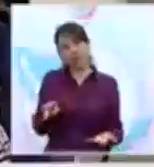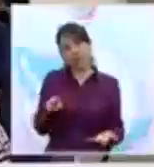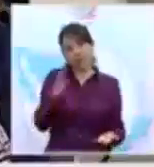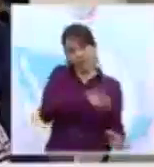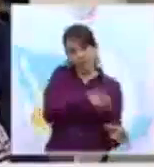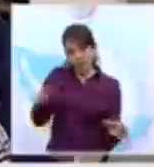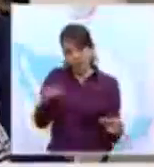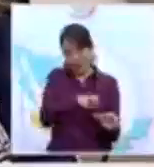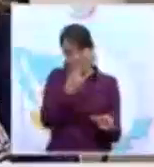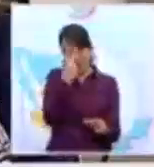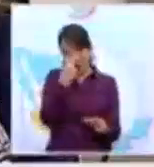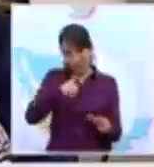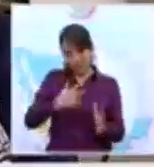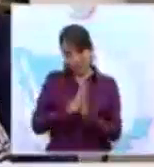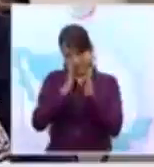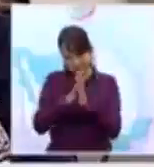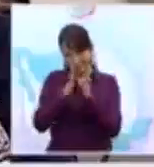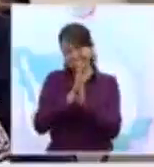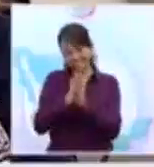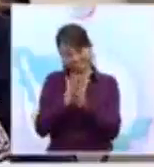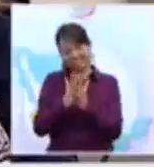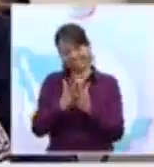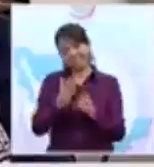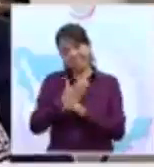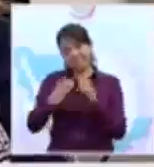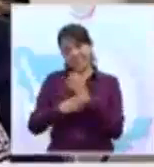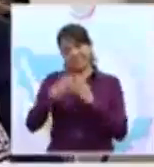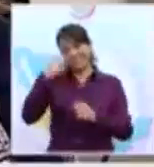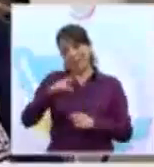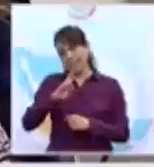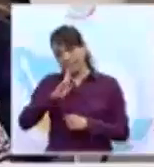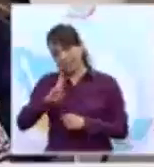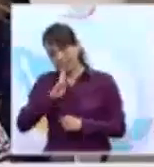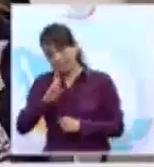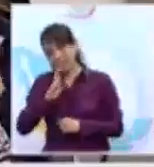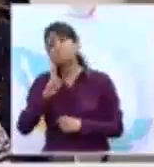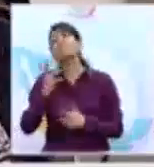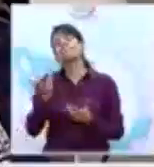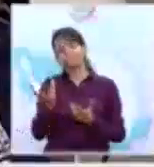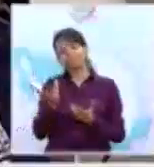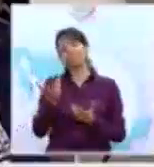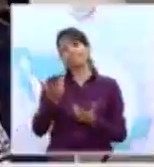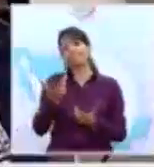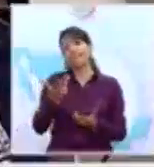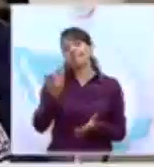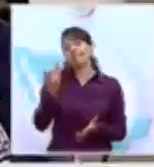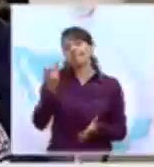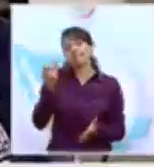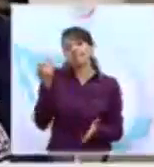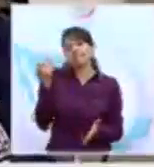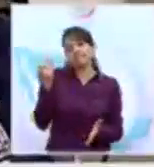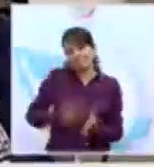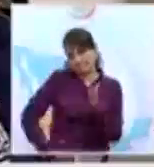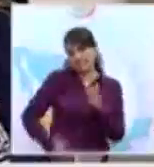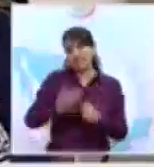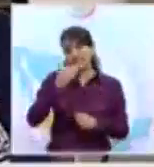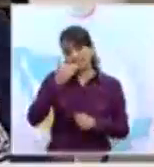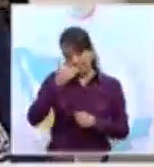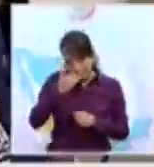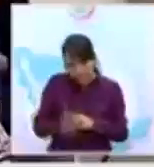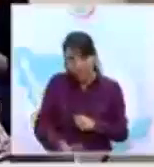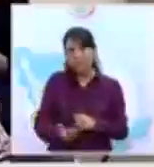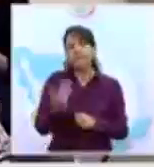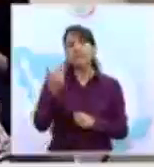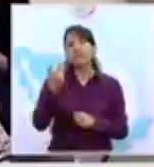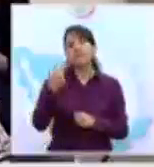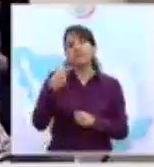sabemos que pues ha sido muy cauteloso y ha hecho su trabajo lo mejor posible, pero pues siempre